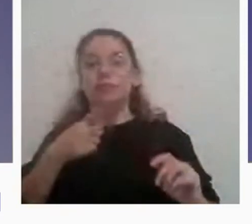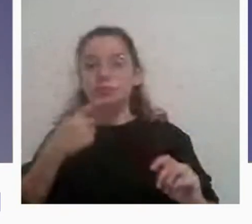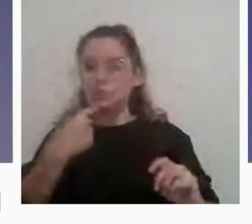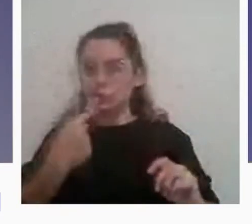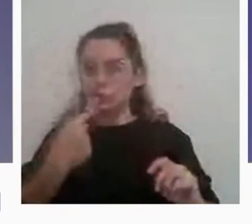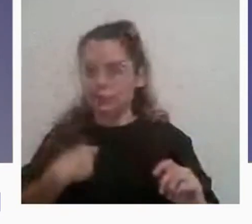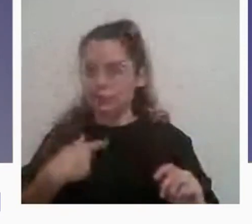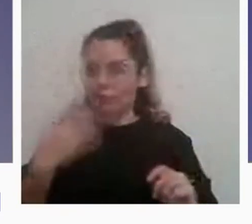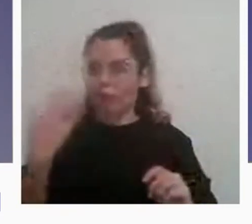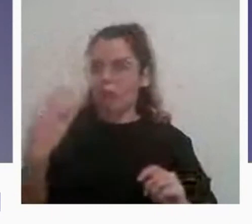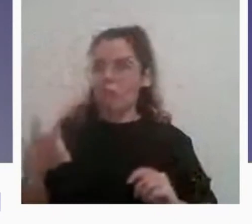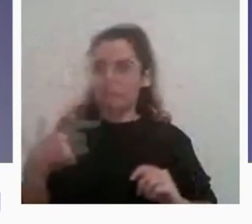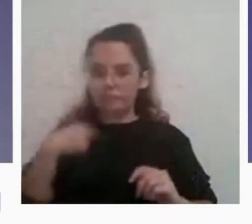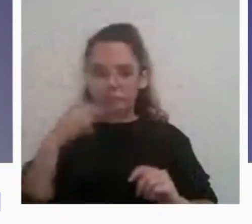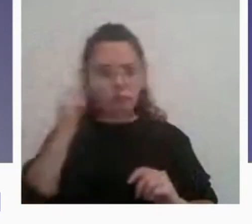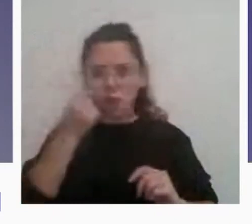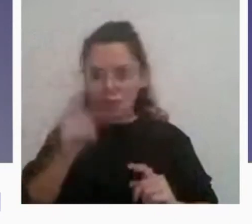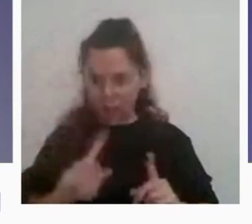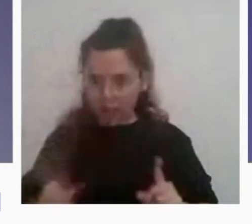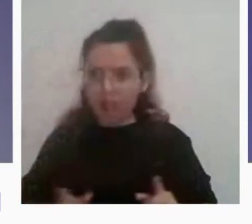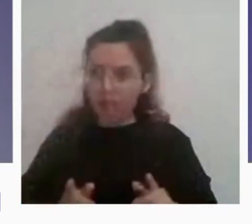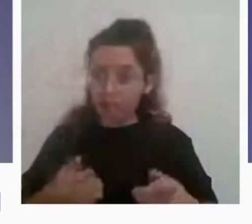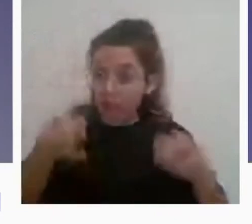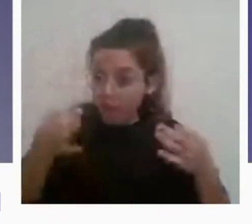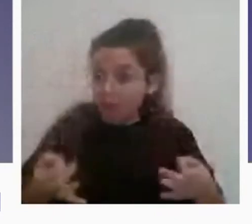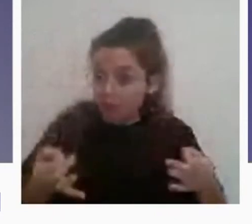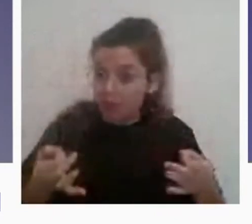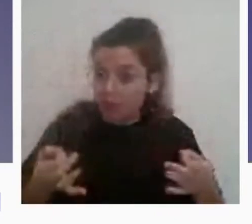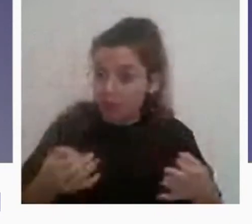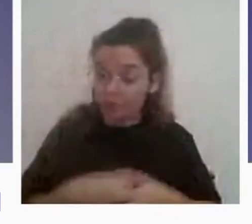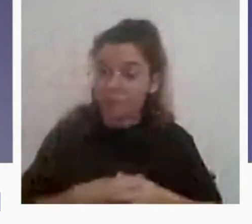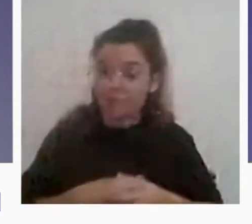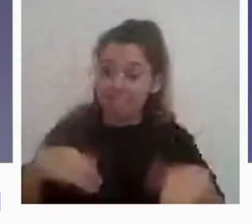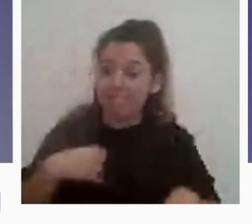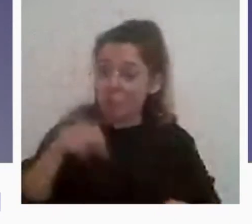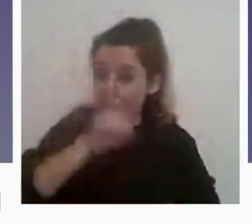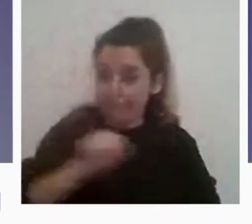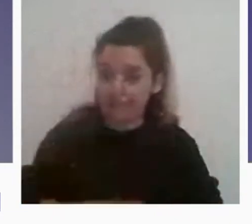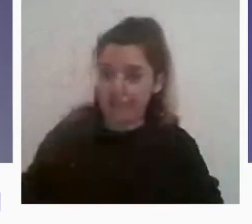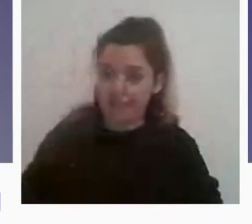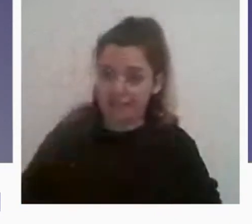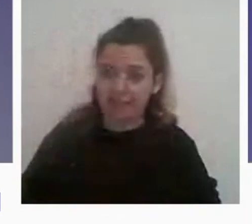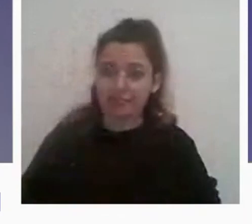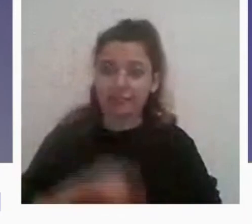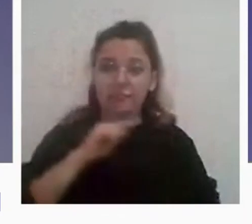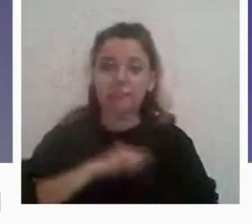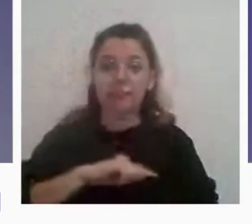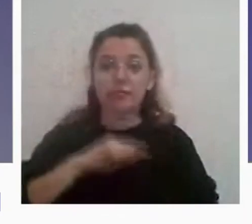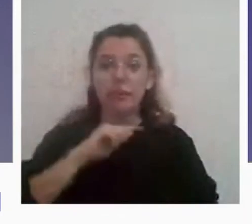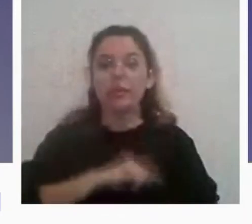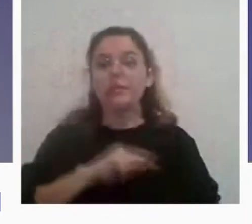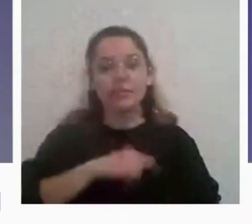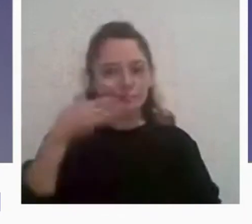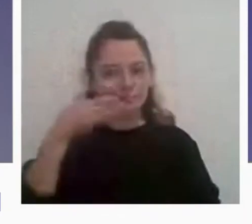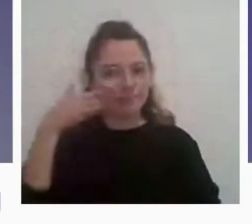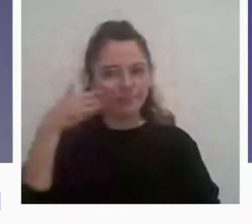esto es reflejo de lo que está ocurriendo. Bueno, es una auténtica maravilla. Nos sentimos, bueno, súper honradas de tenerlo en